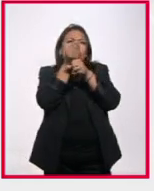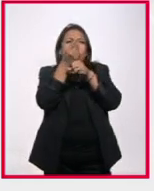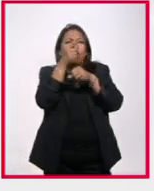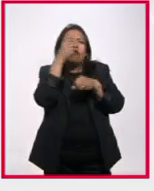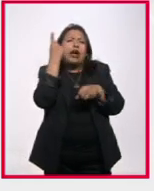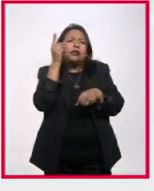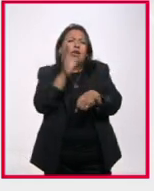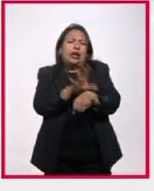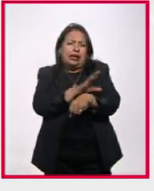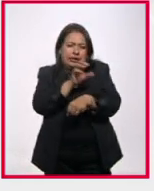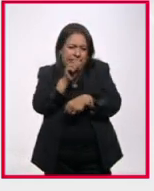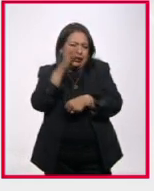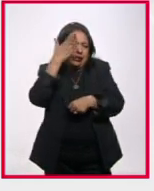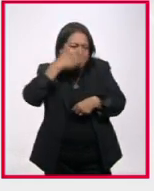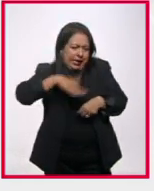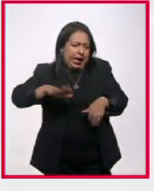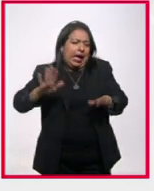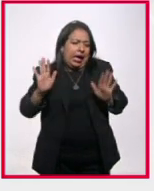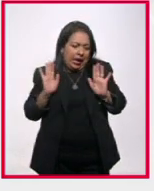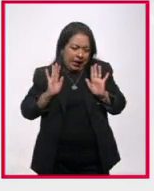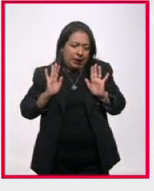de la electricidad y todo esto, sí lo sé.